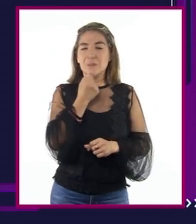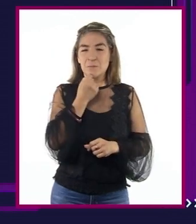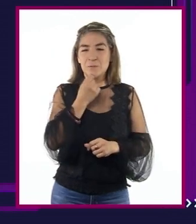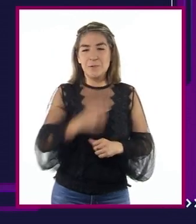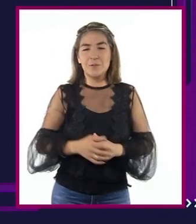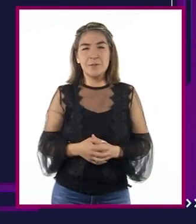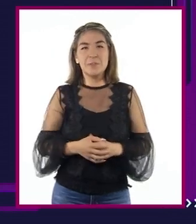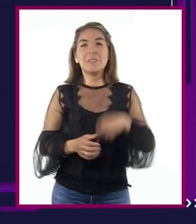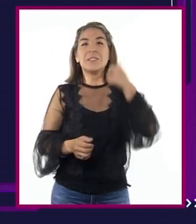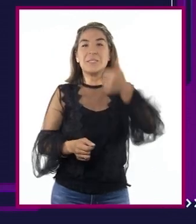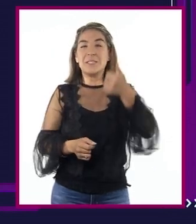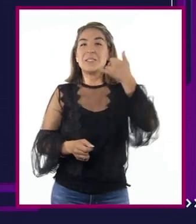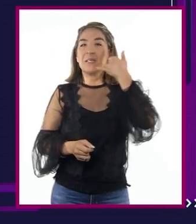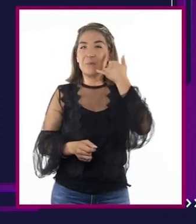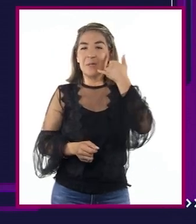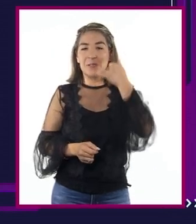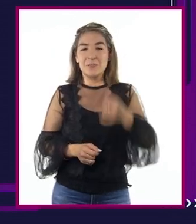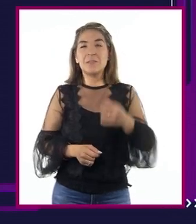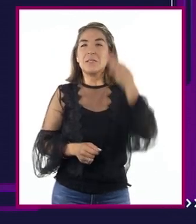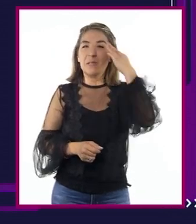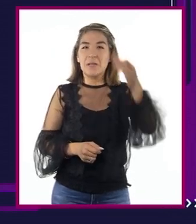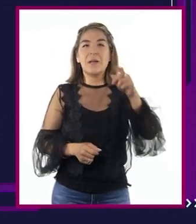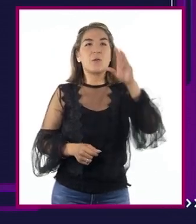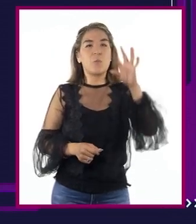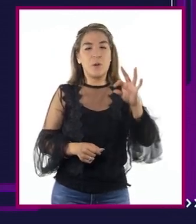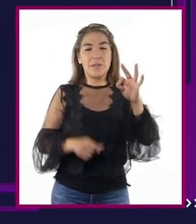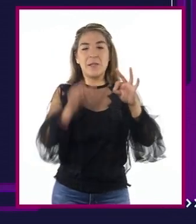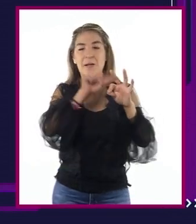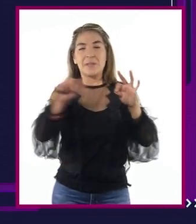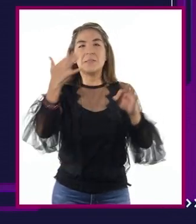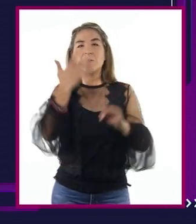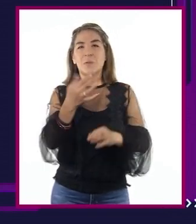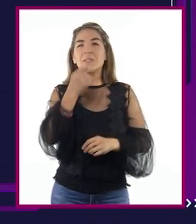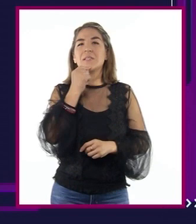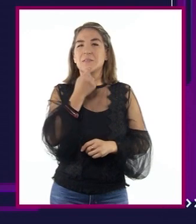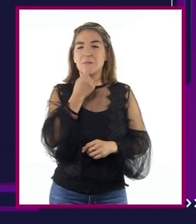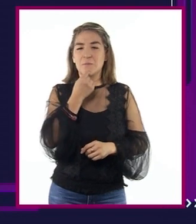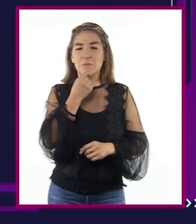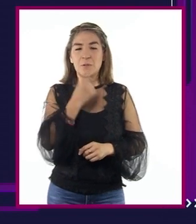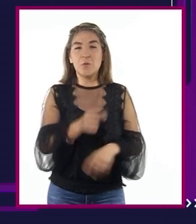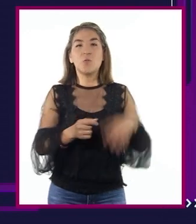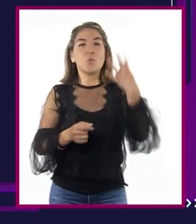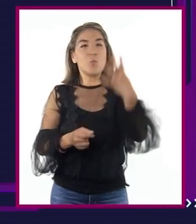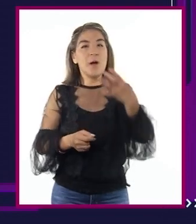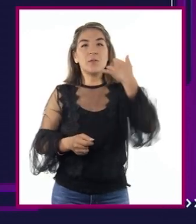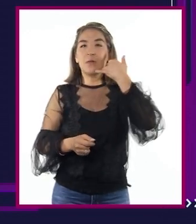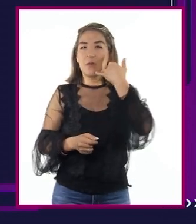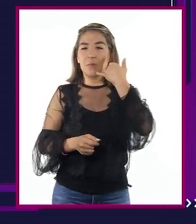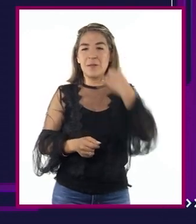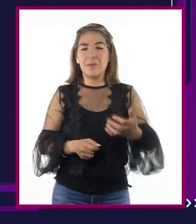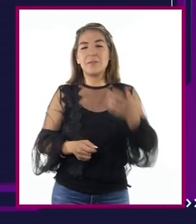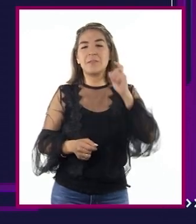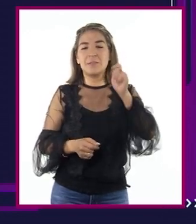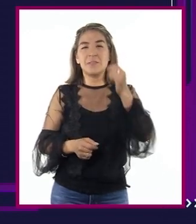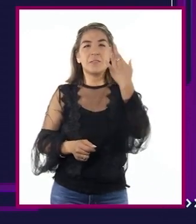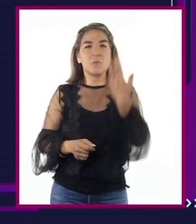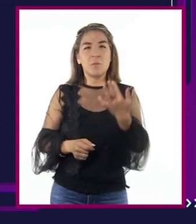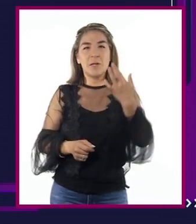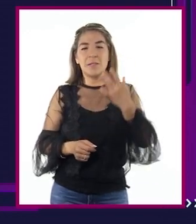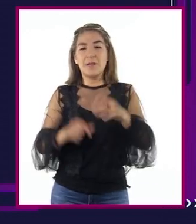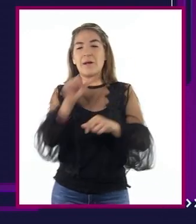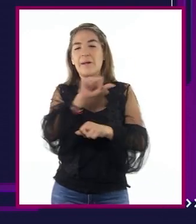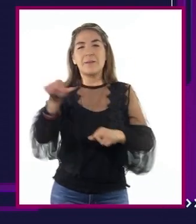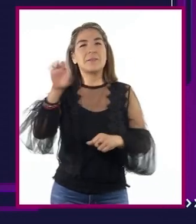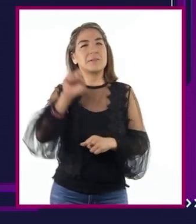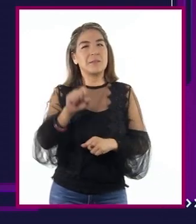segundos. 6 llamadas que duran entre 40 y 50 segundos. Y 4 llamadas con duración entre 50